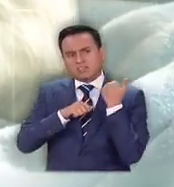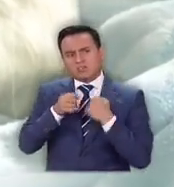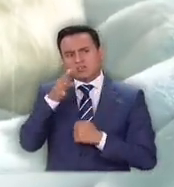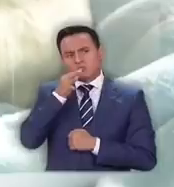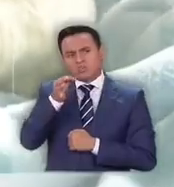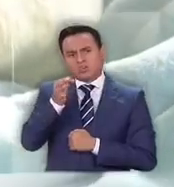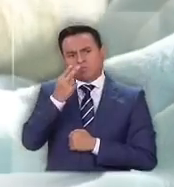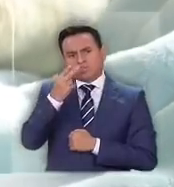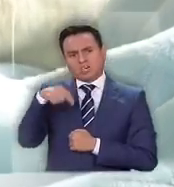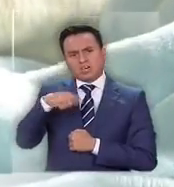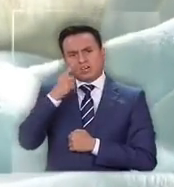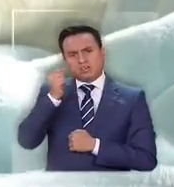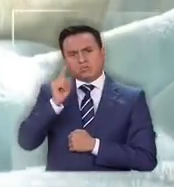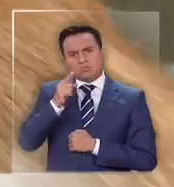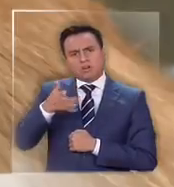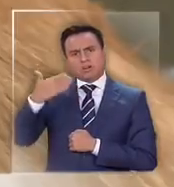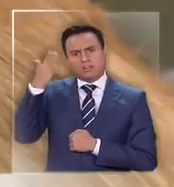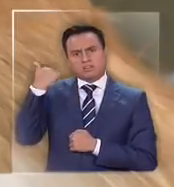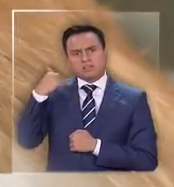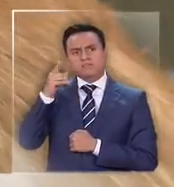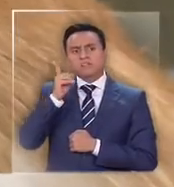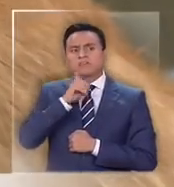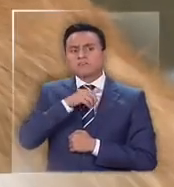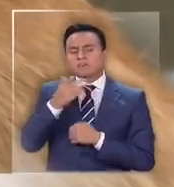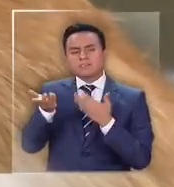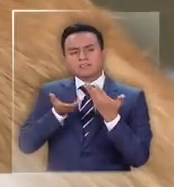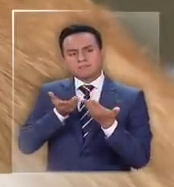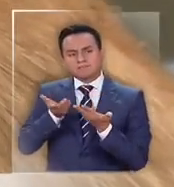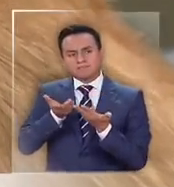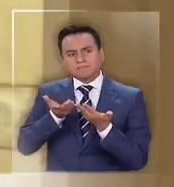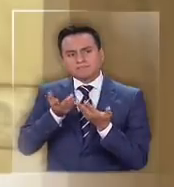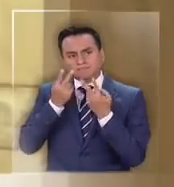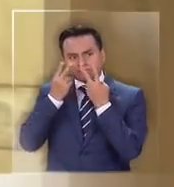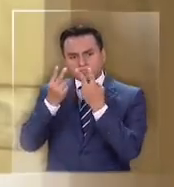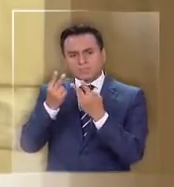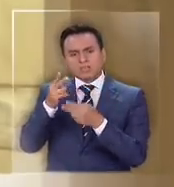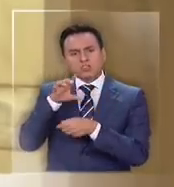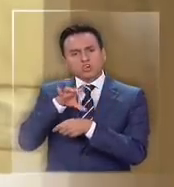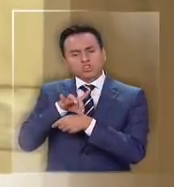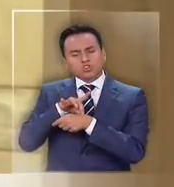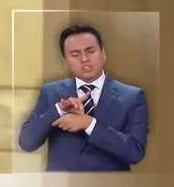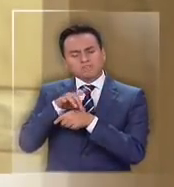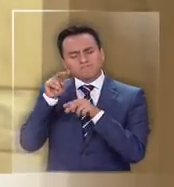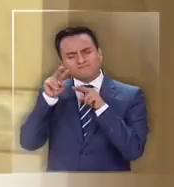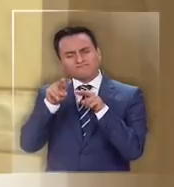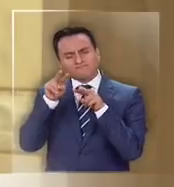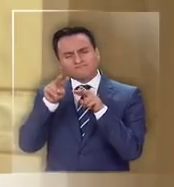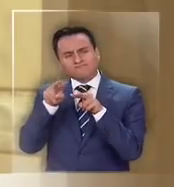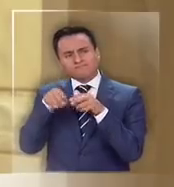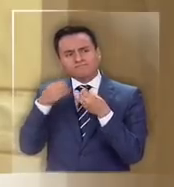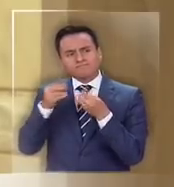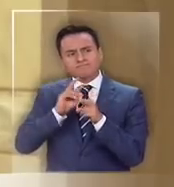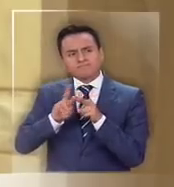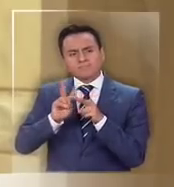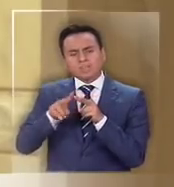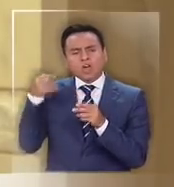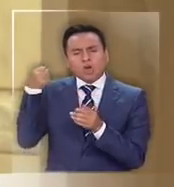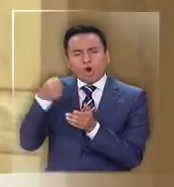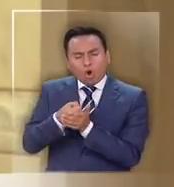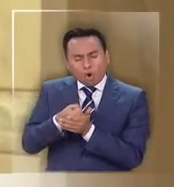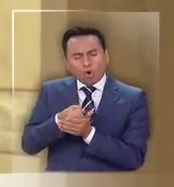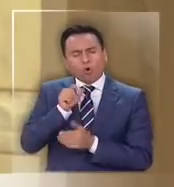sido solamente hoy día. Finalmente lo que indican los doctores es que se produjo algún